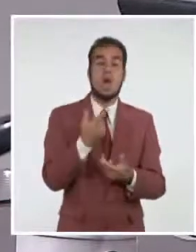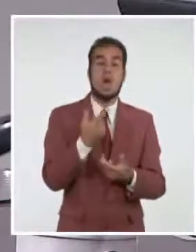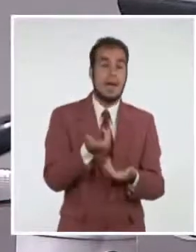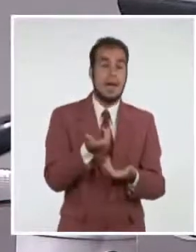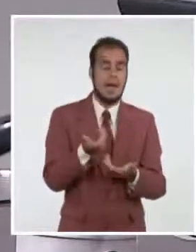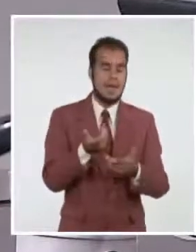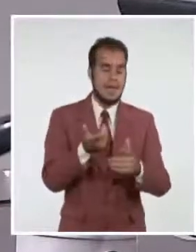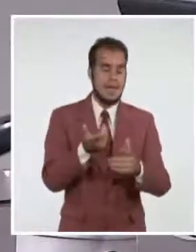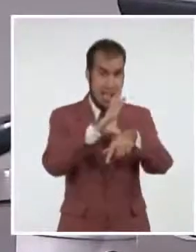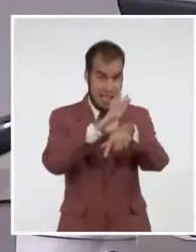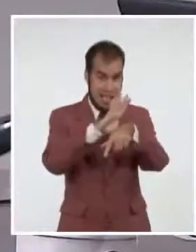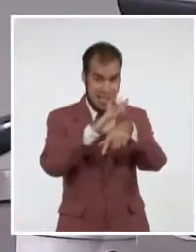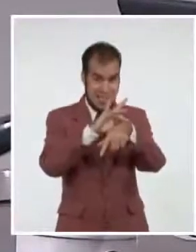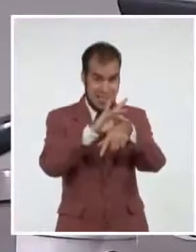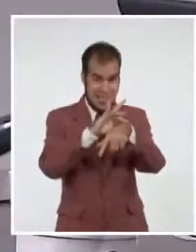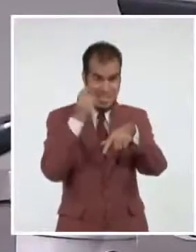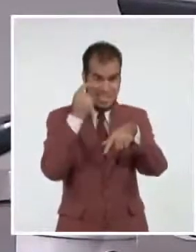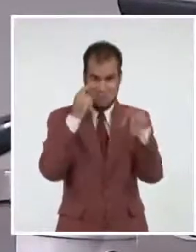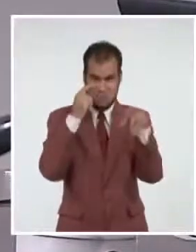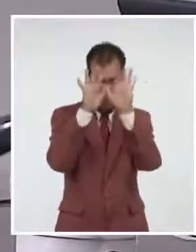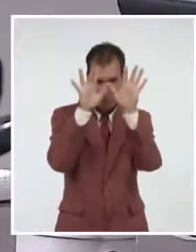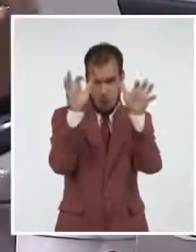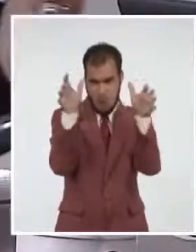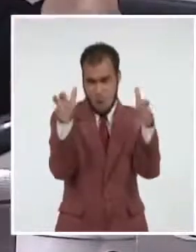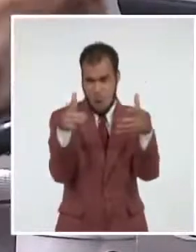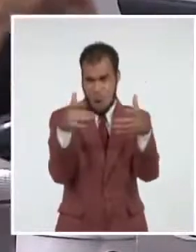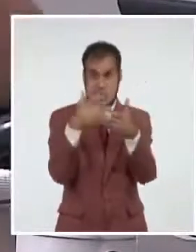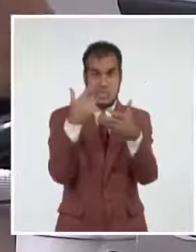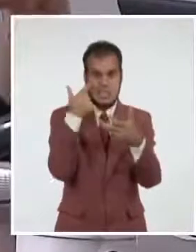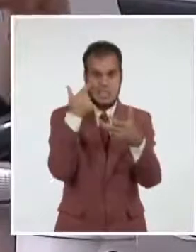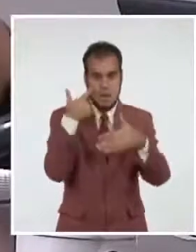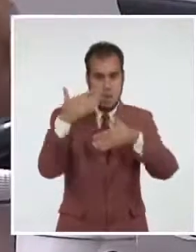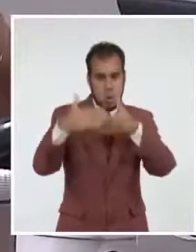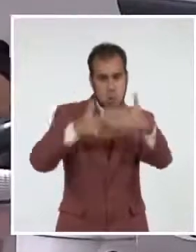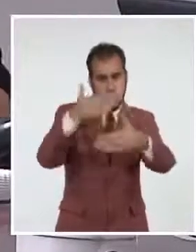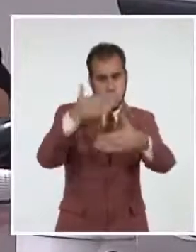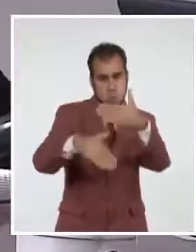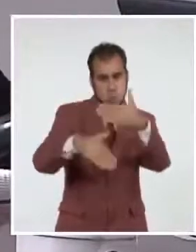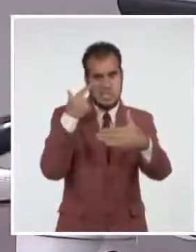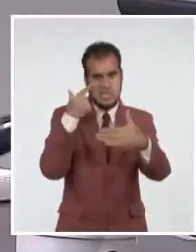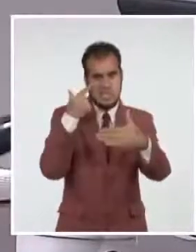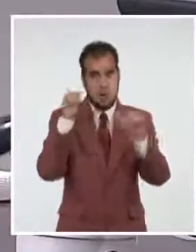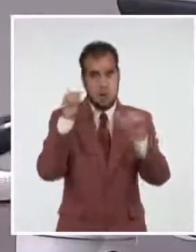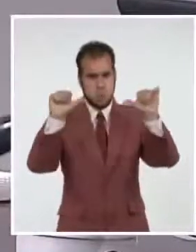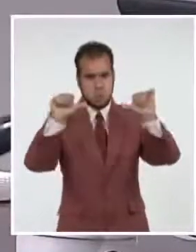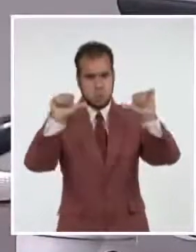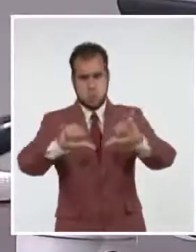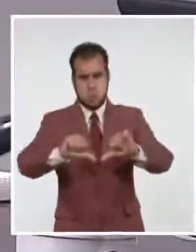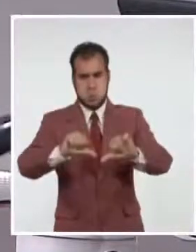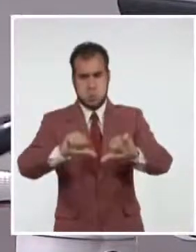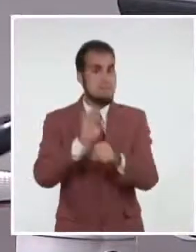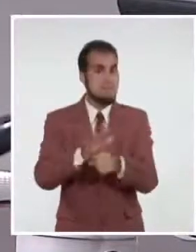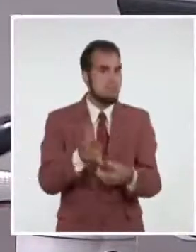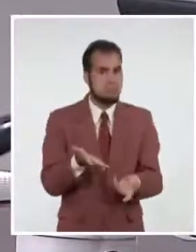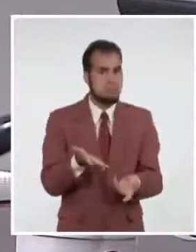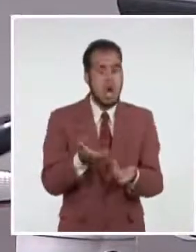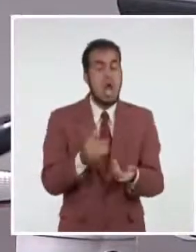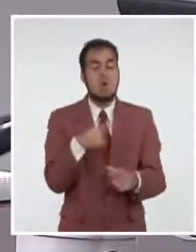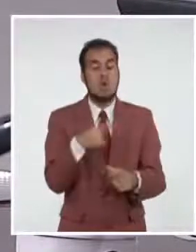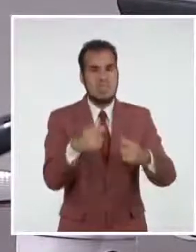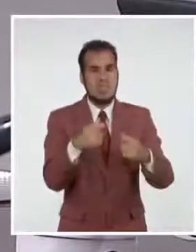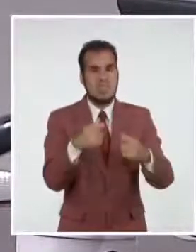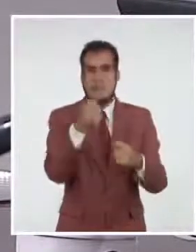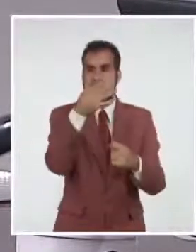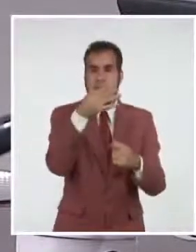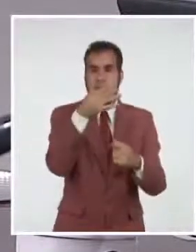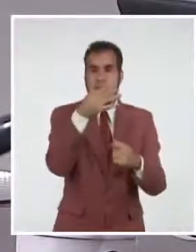que van evolucionando, y en la medida que evolucionan tú tienes que ponerle un tratamiento diferente, tienes que ir incorporando medidas. Bueno, nosotros hemos tenido 6 versiones